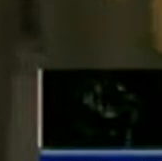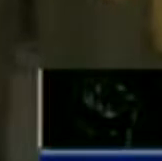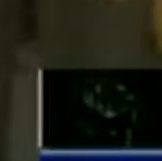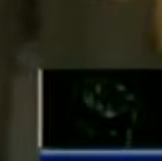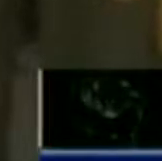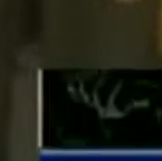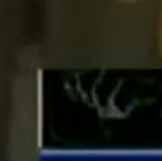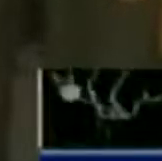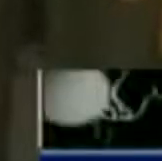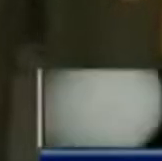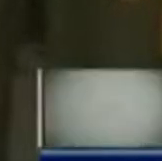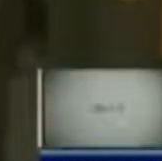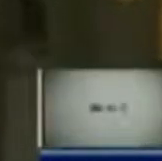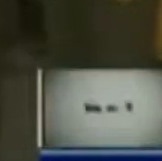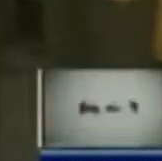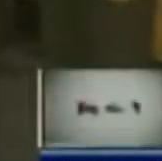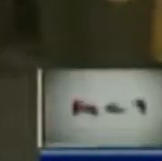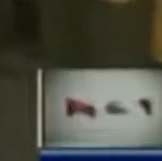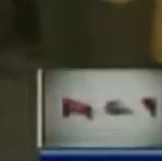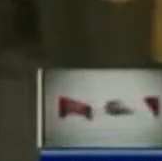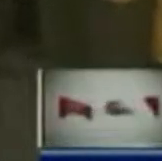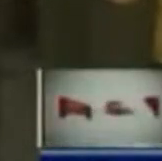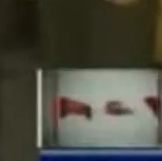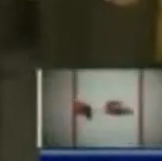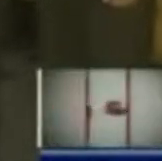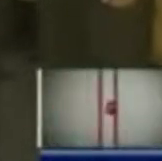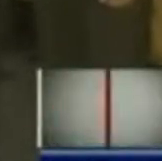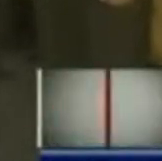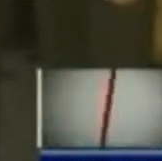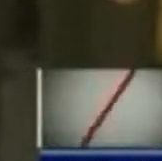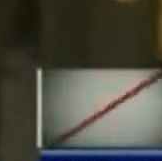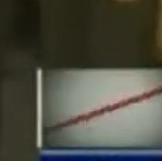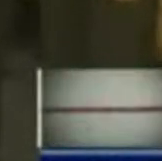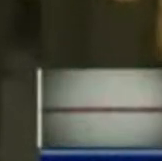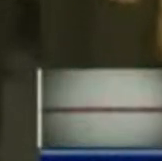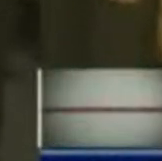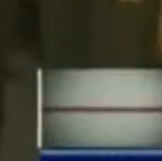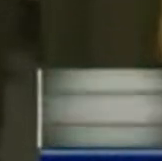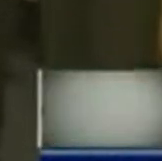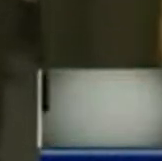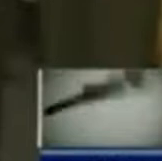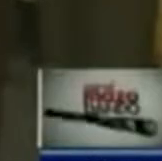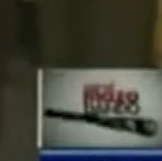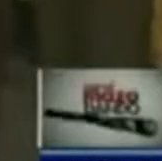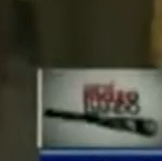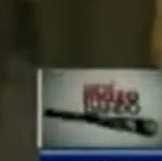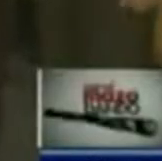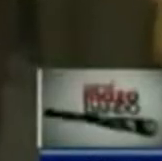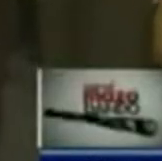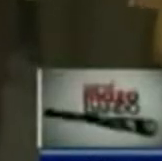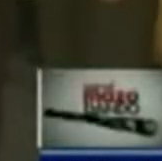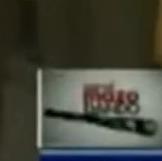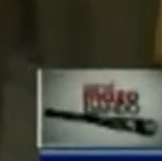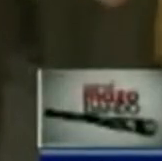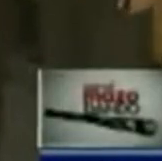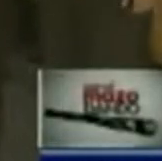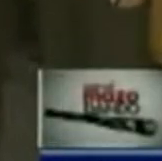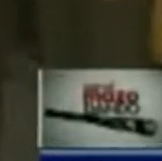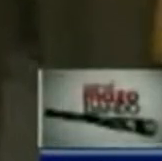siempre recuerdo a mamá con un Rosario en la mano